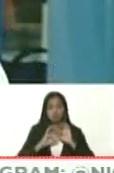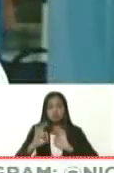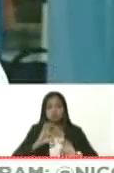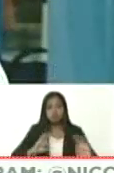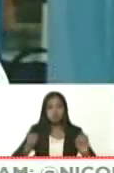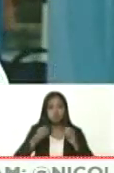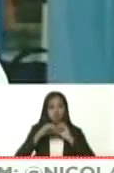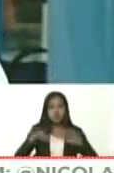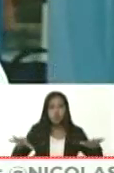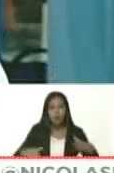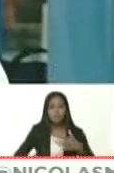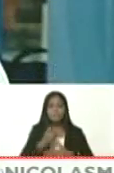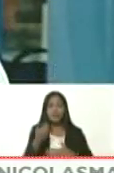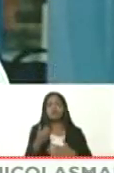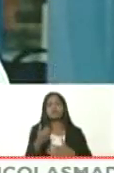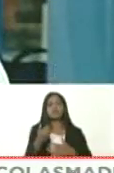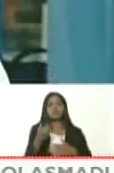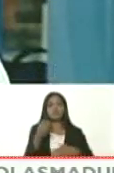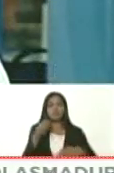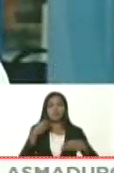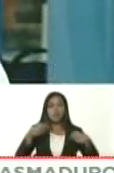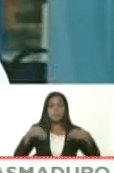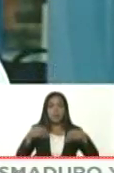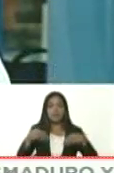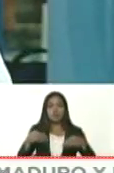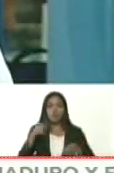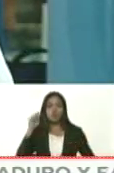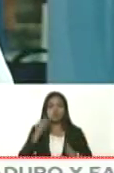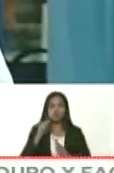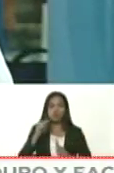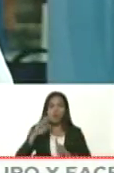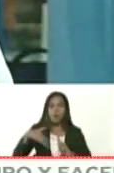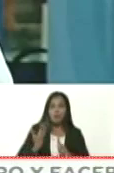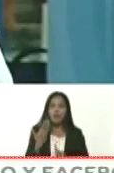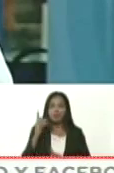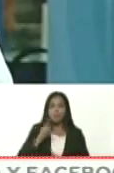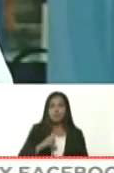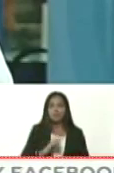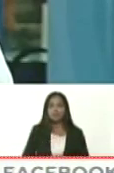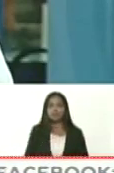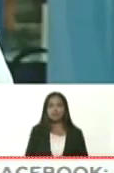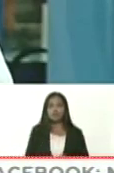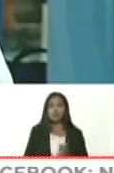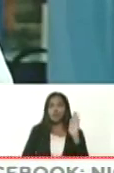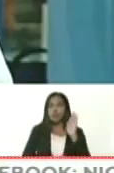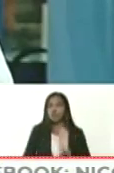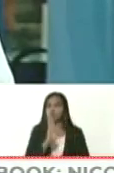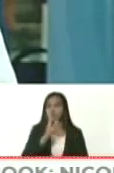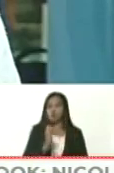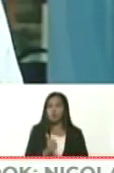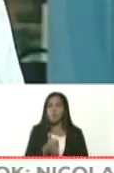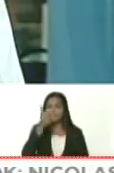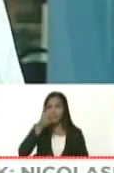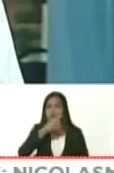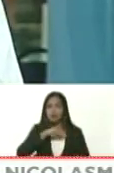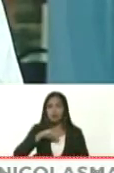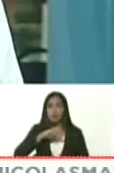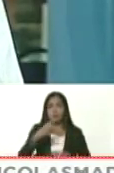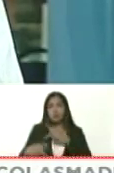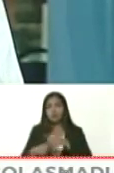de la industria del plástico y su impacto para el crecimiento productivo